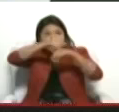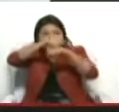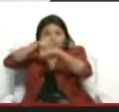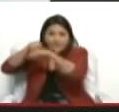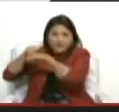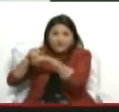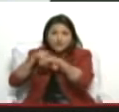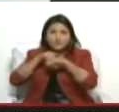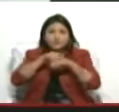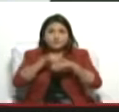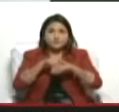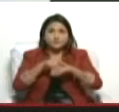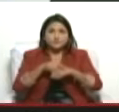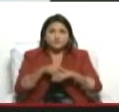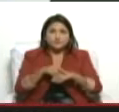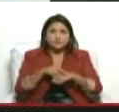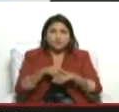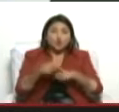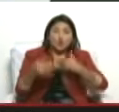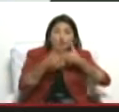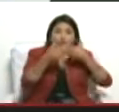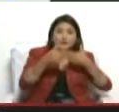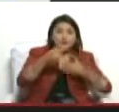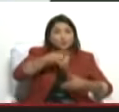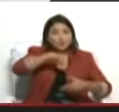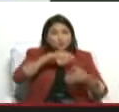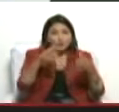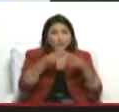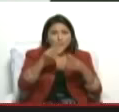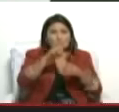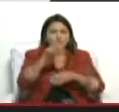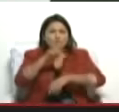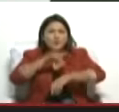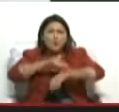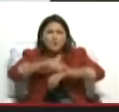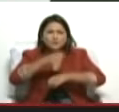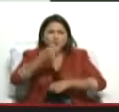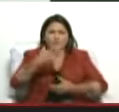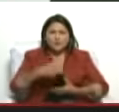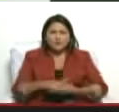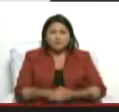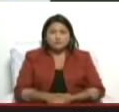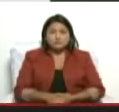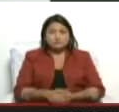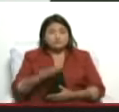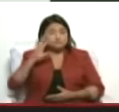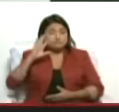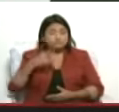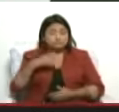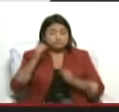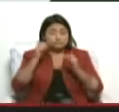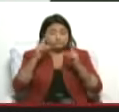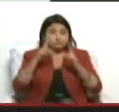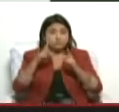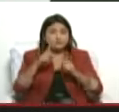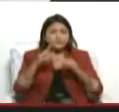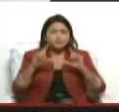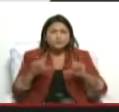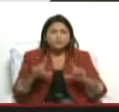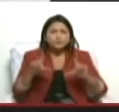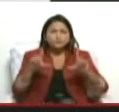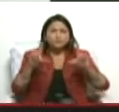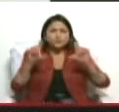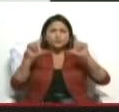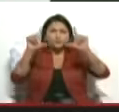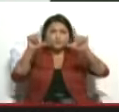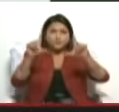bombardeos en contra de los integrantes de la operación increíble No si subes un poco por favor